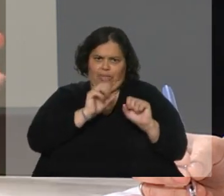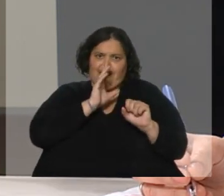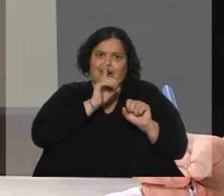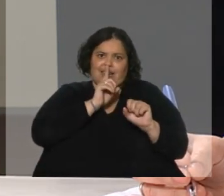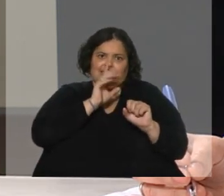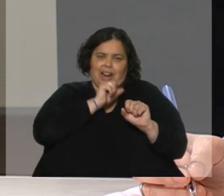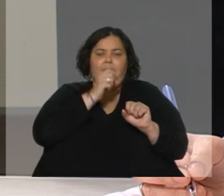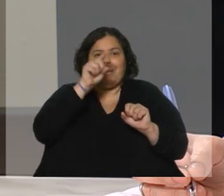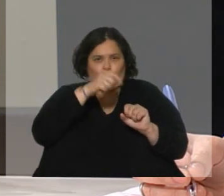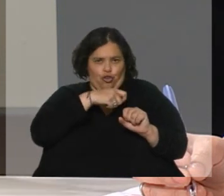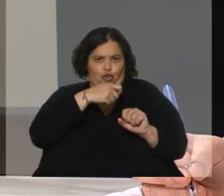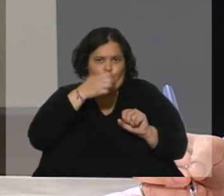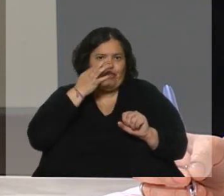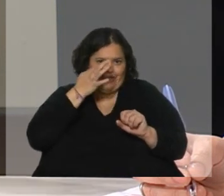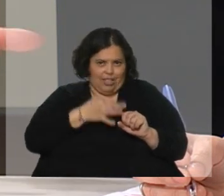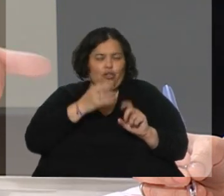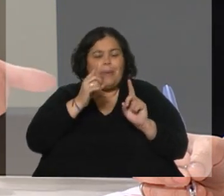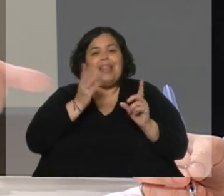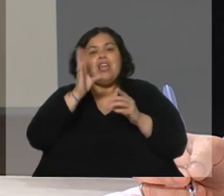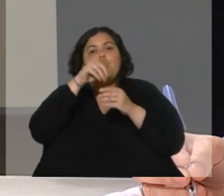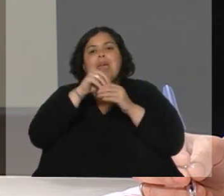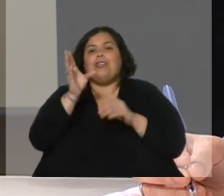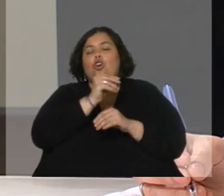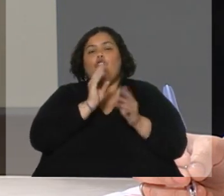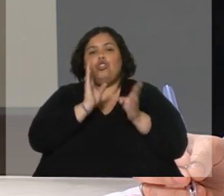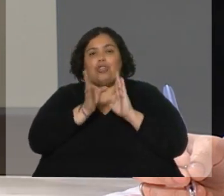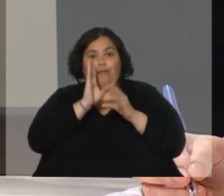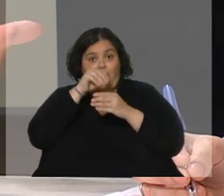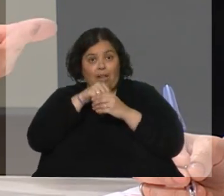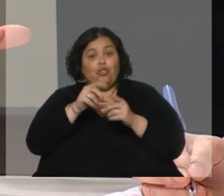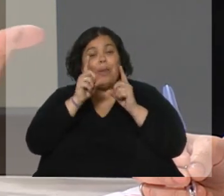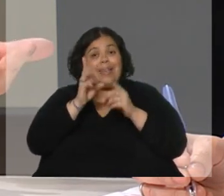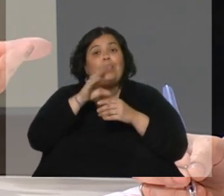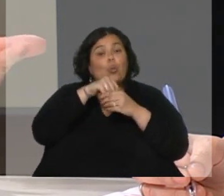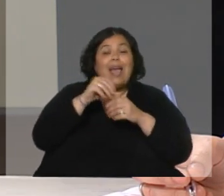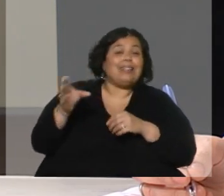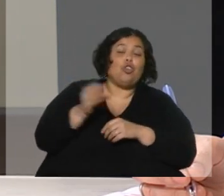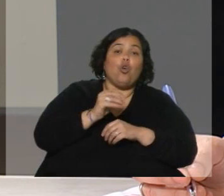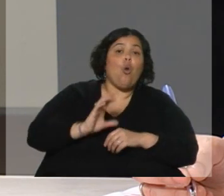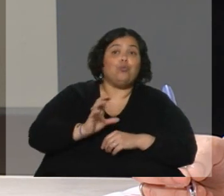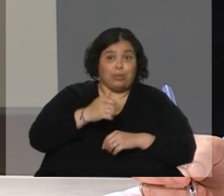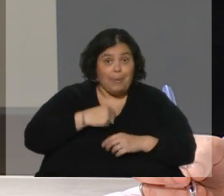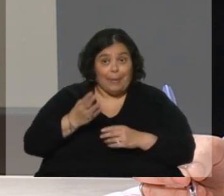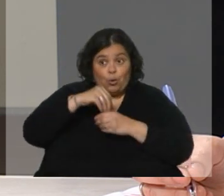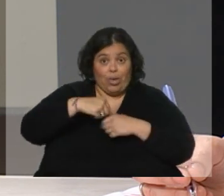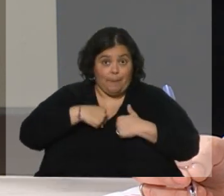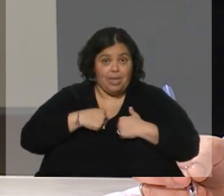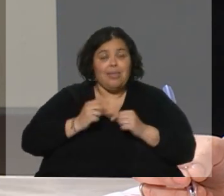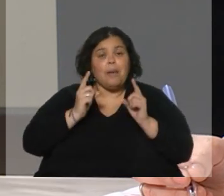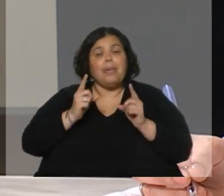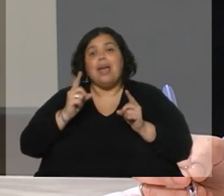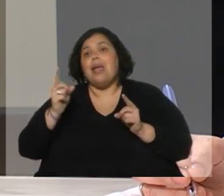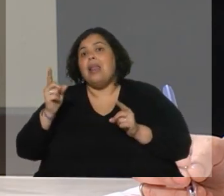sino en calidad de testigo incluía todos los abogados que tenían acceso incluí a todos los funcionarios de fiscalía me incluí a mí me incluía